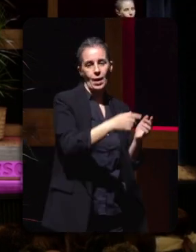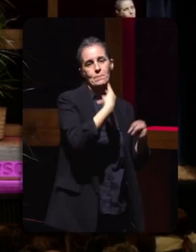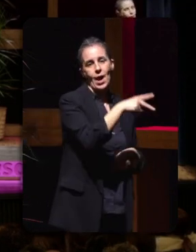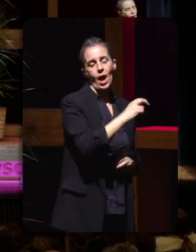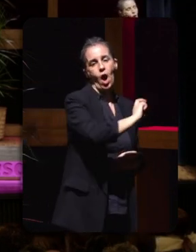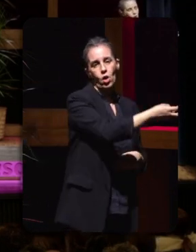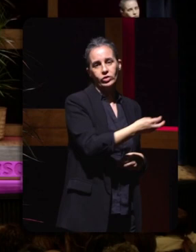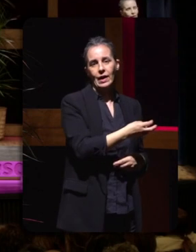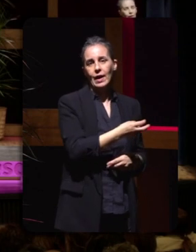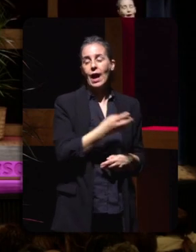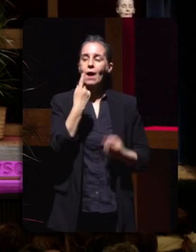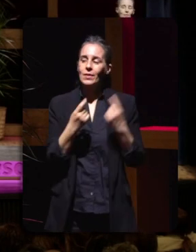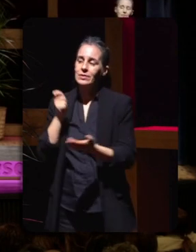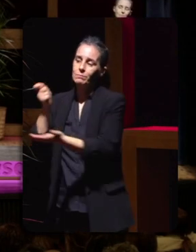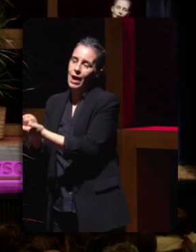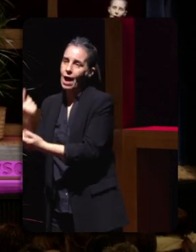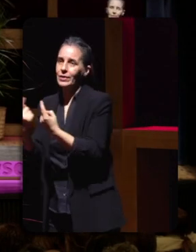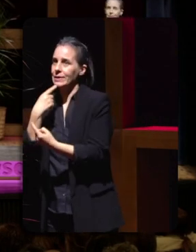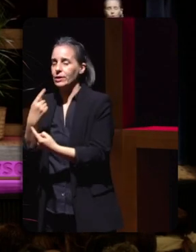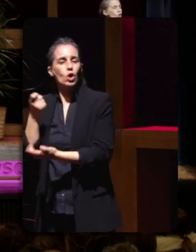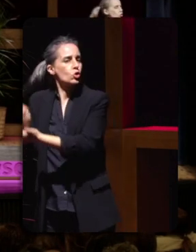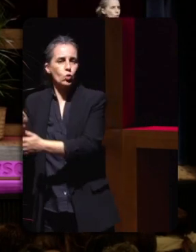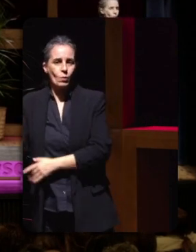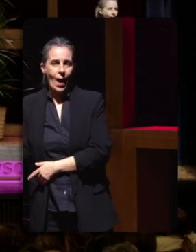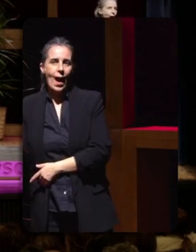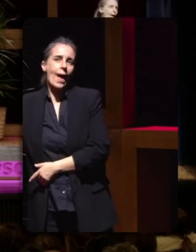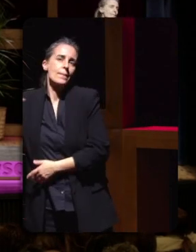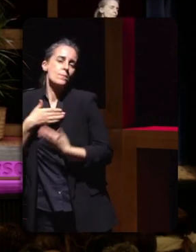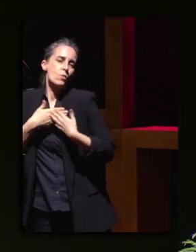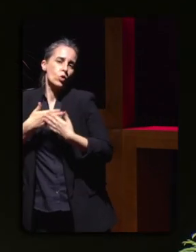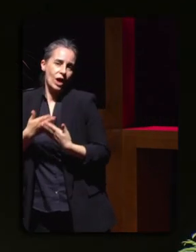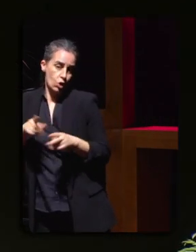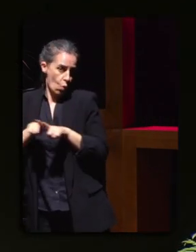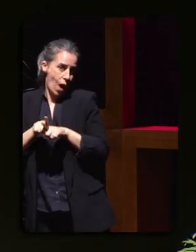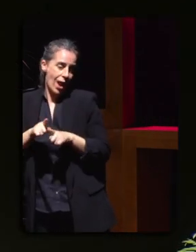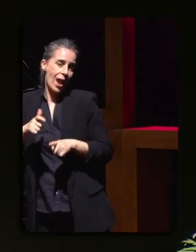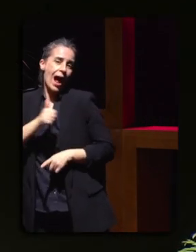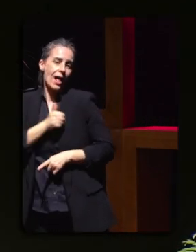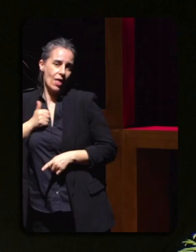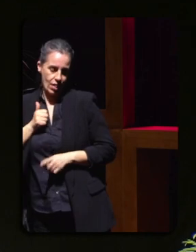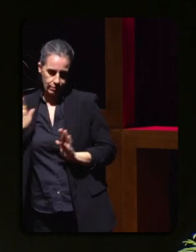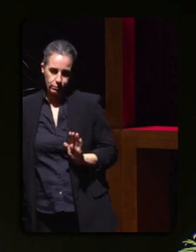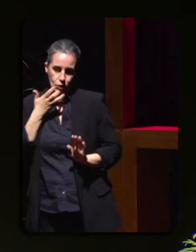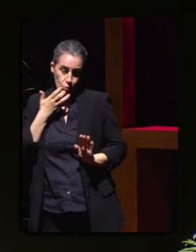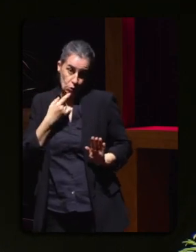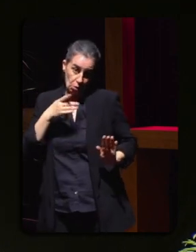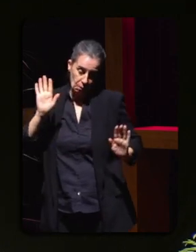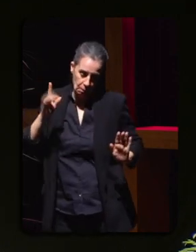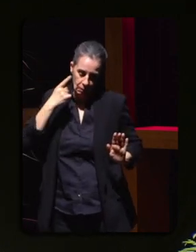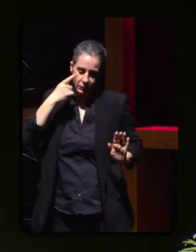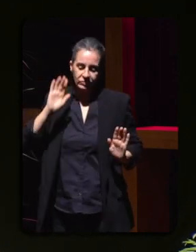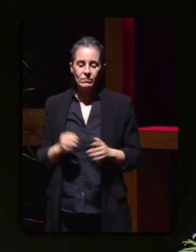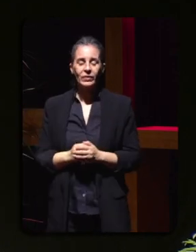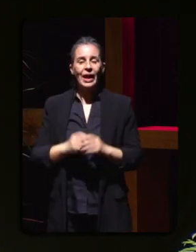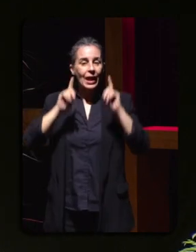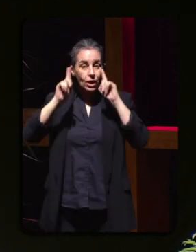y a veces dicen que no se paga bueno como en Canadá que dicen que es voluntario bueno ya veríamos Pero bueno cuando no es